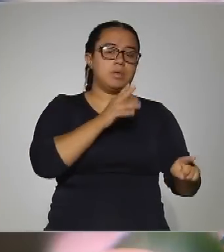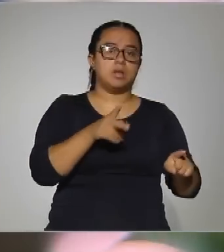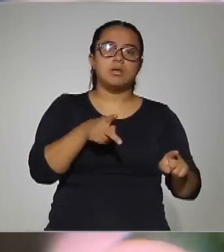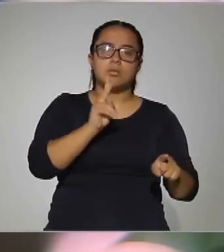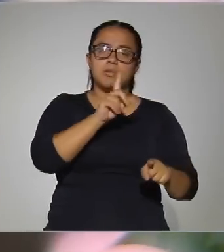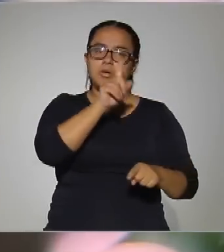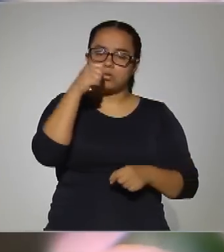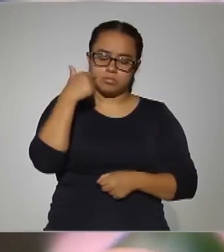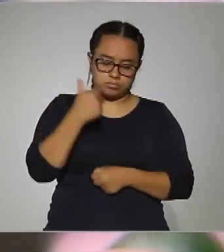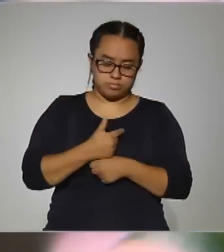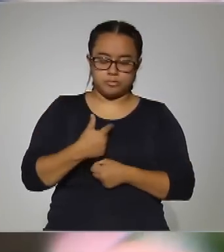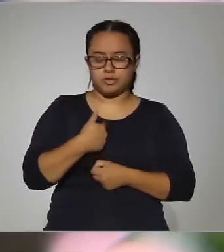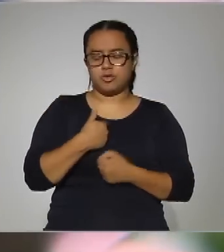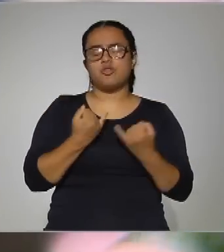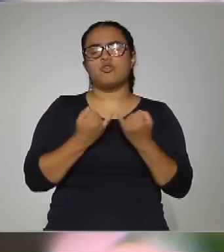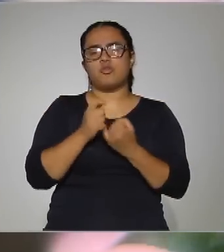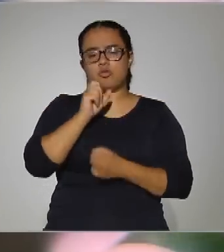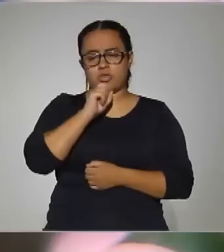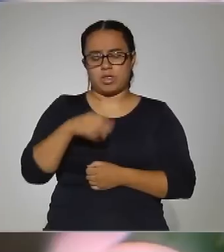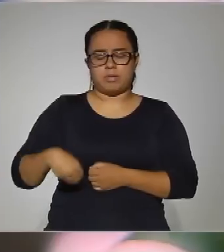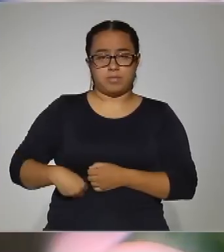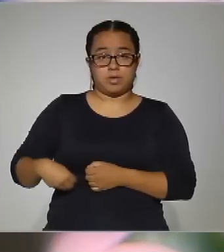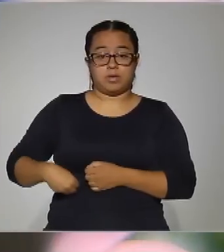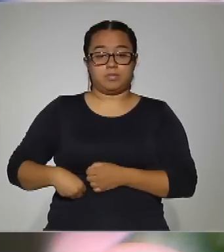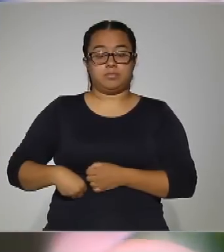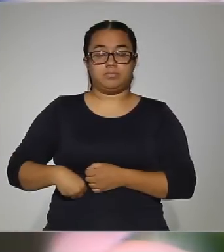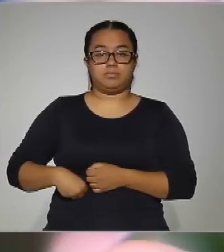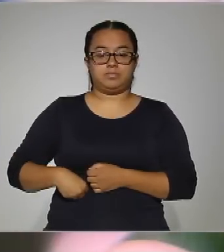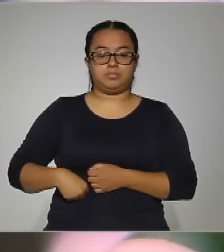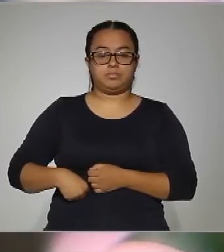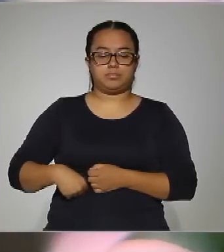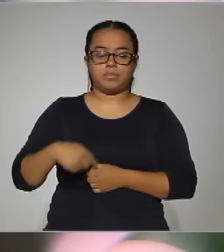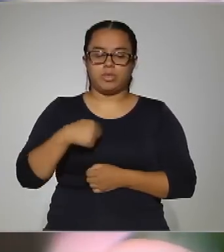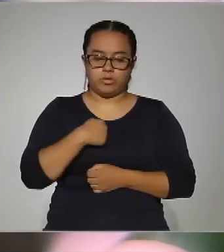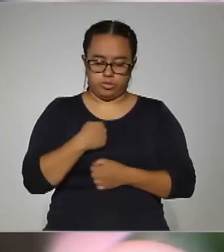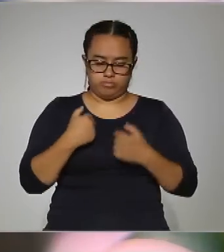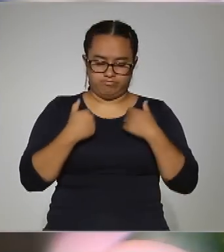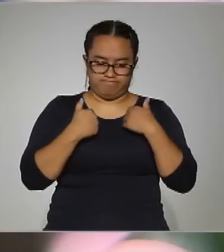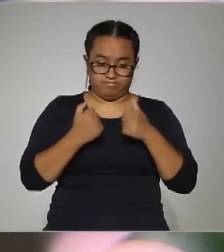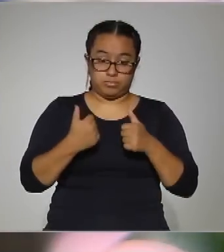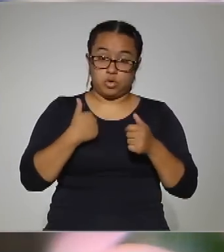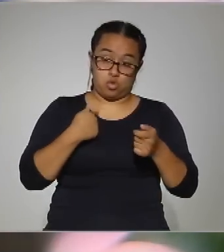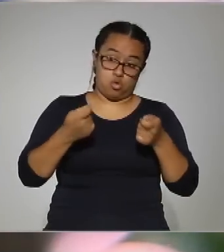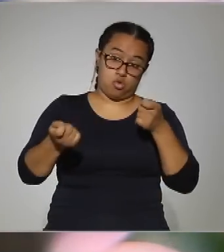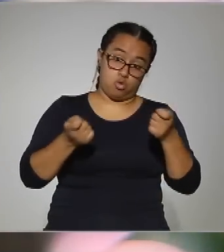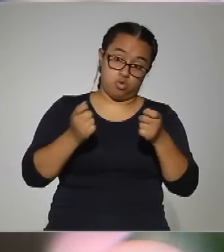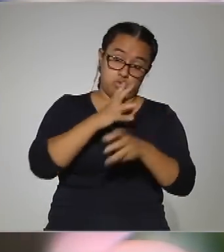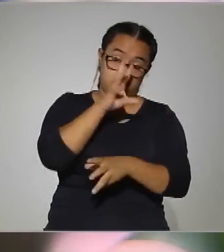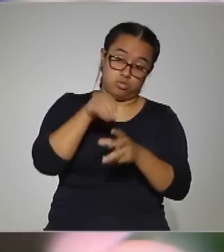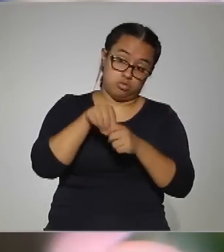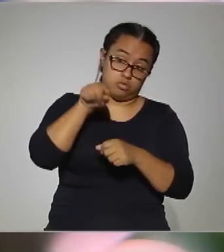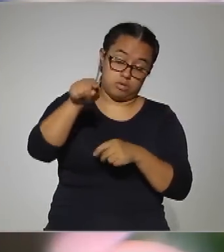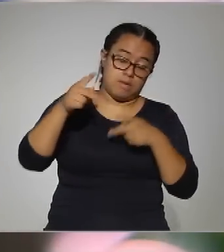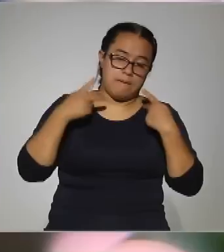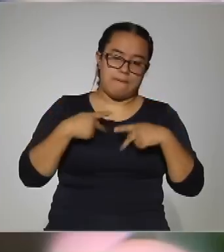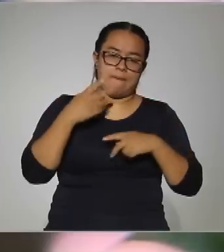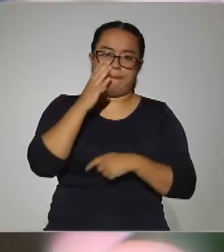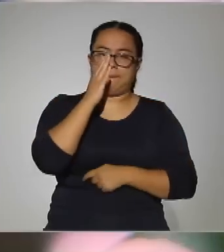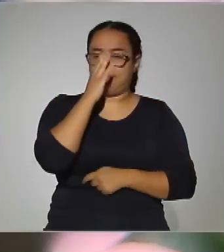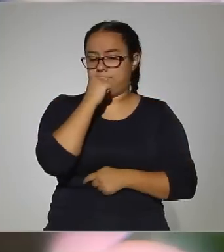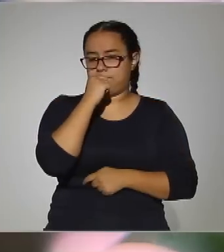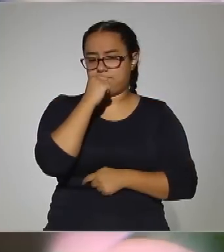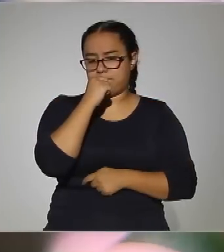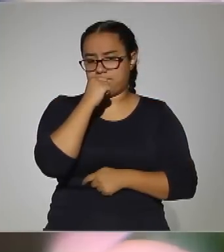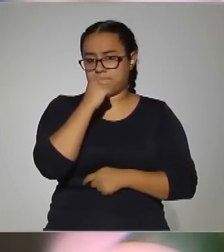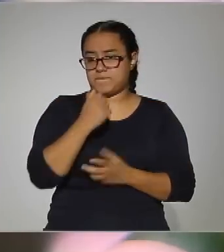yo también era responsable de lo que me estaba pasando. O sea, yo tuve que entender que yo no tenía el control sobre la otra persona, de